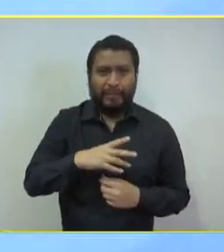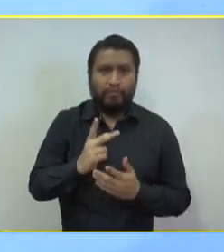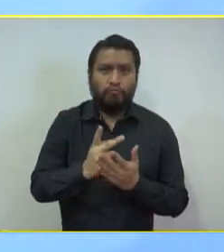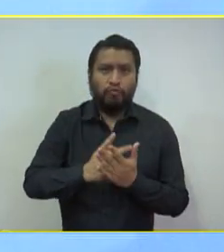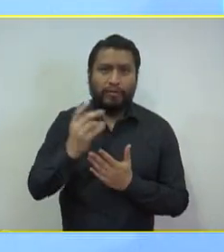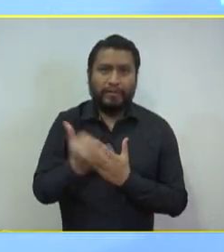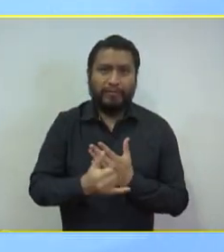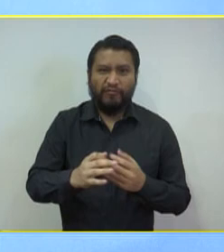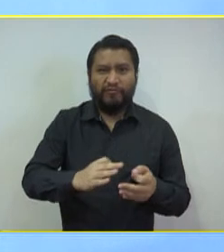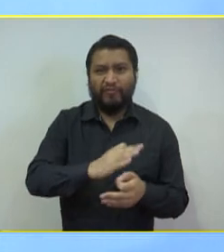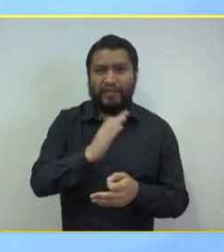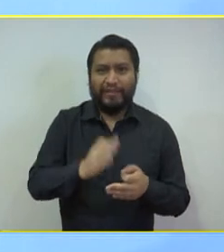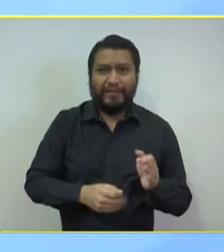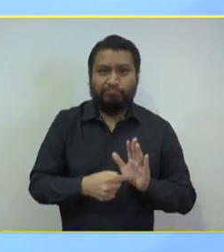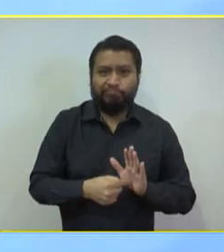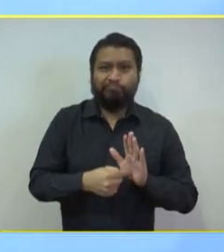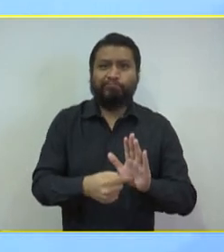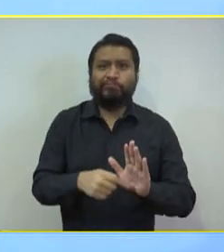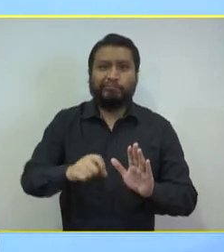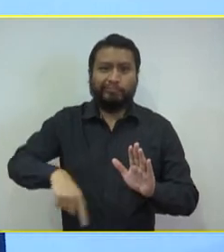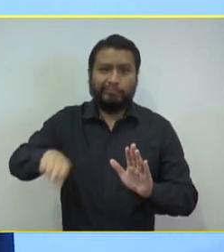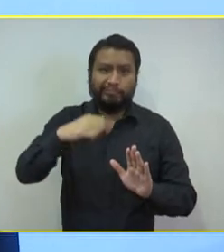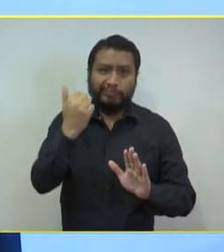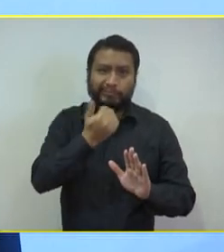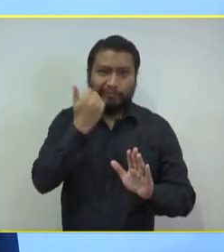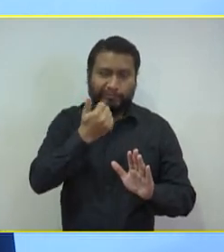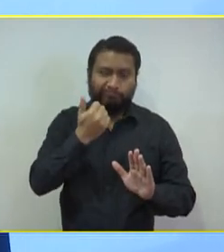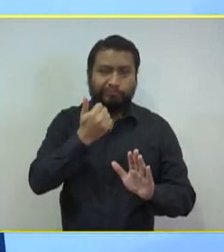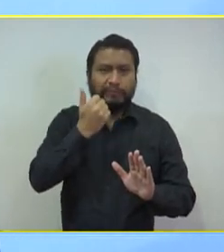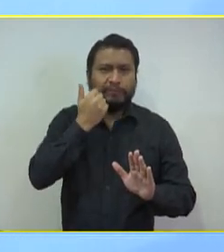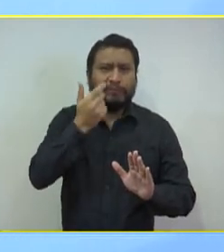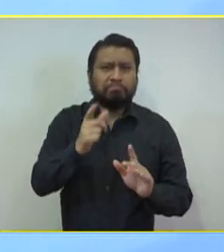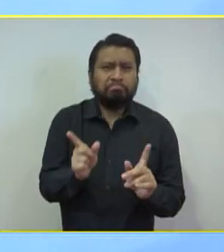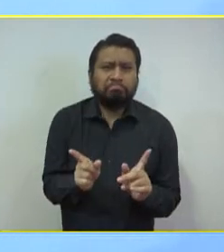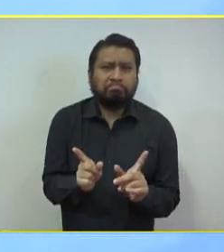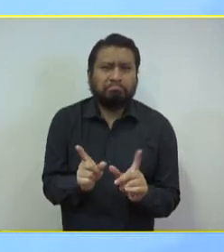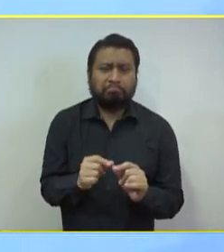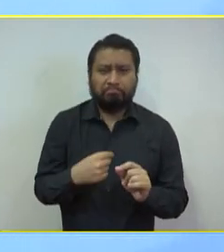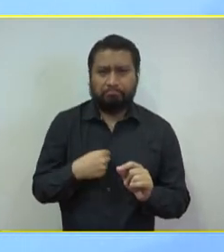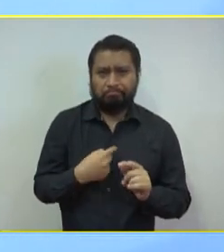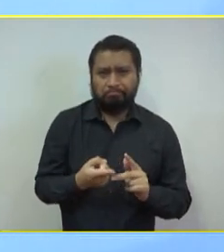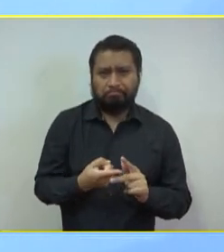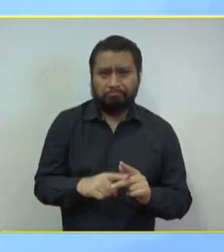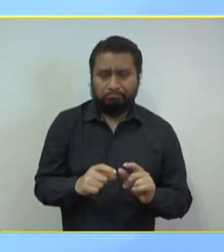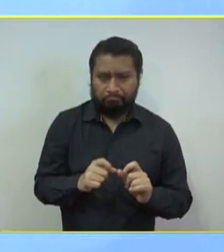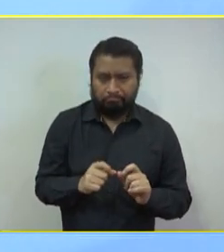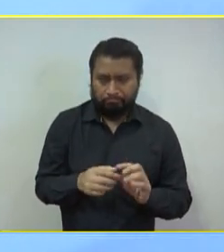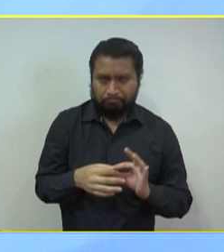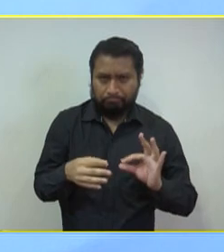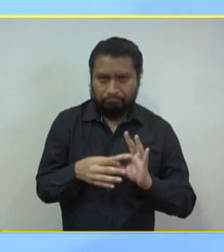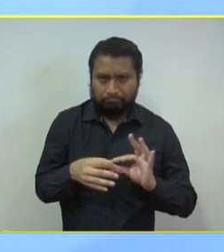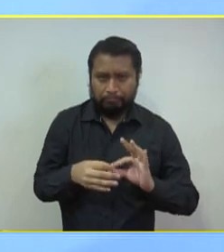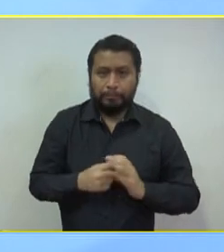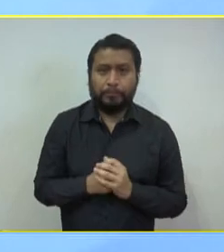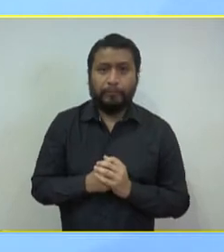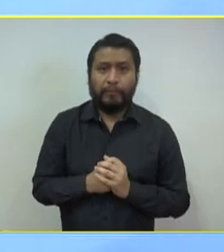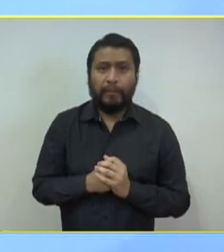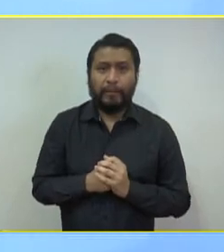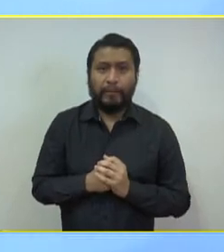alumnos. Solo quisiera dar una breve introducción. El proyecto, y